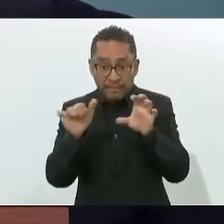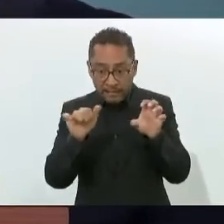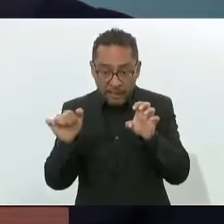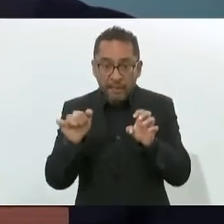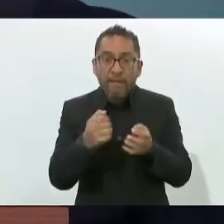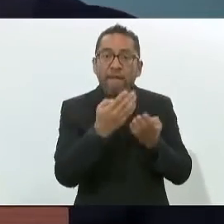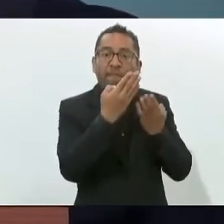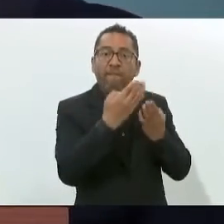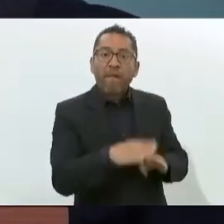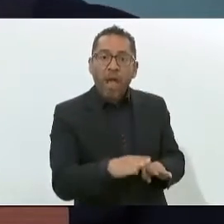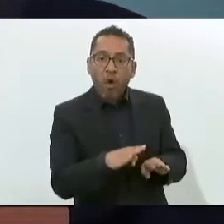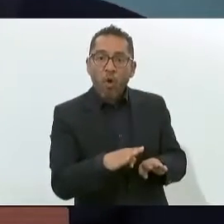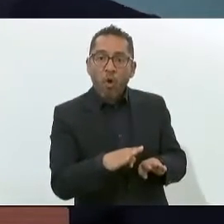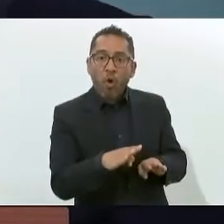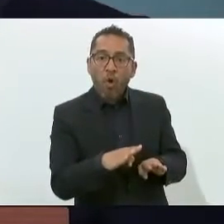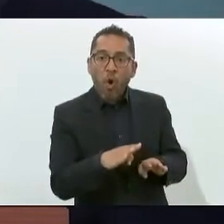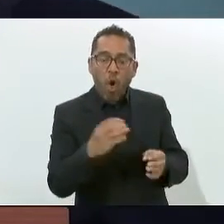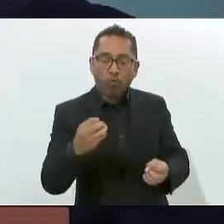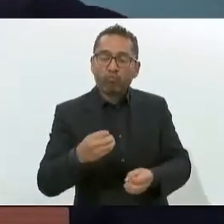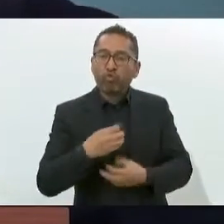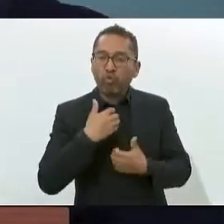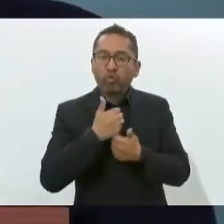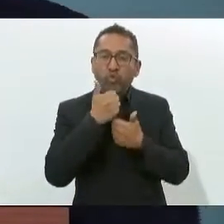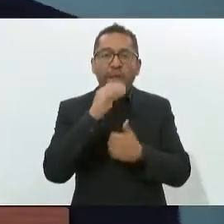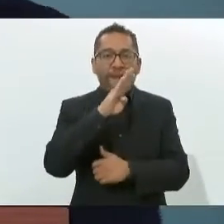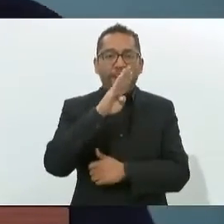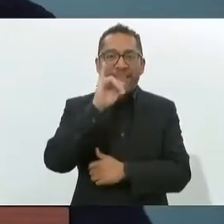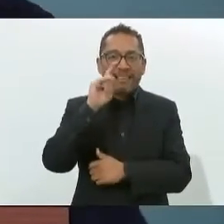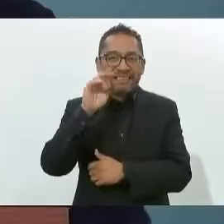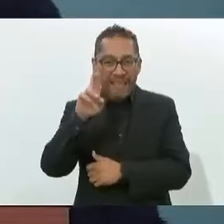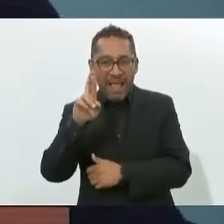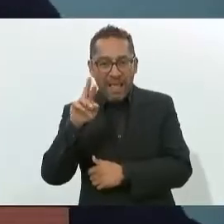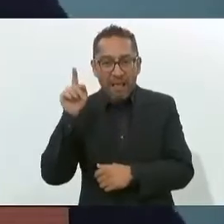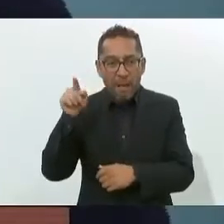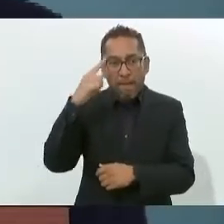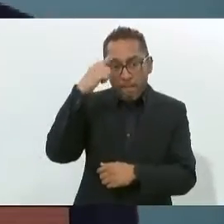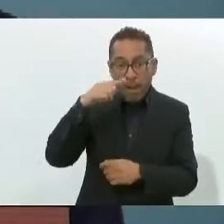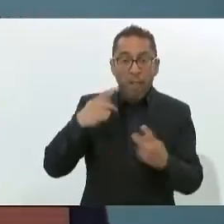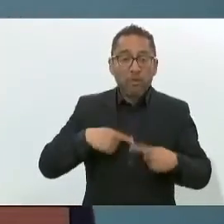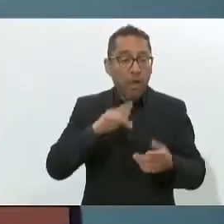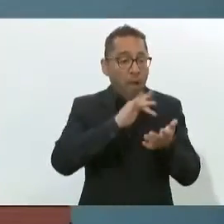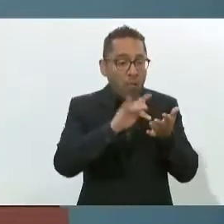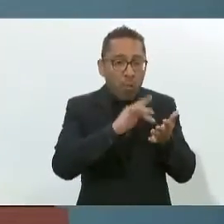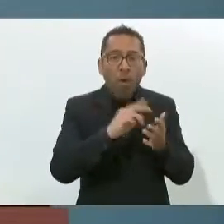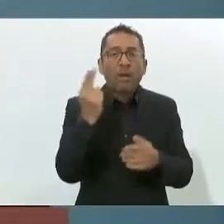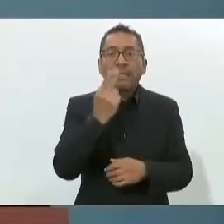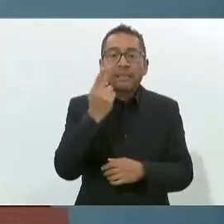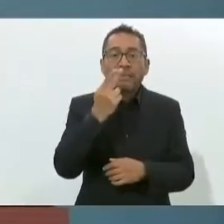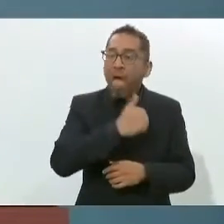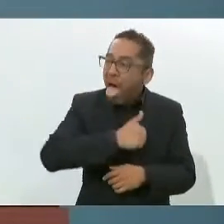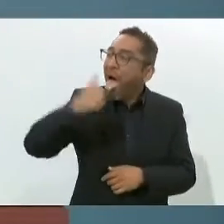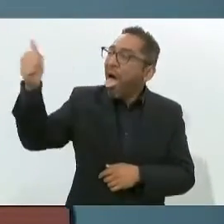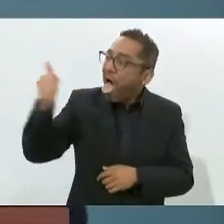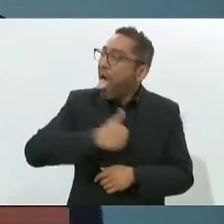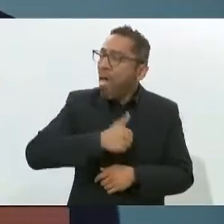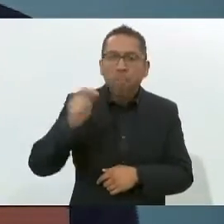Bienestar, para que la gente que recibe sus apoyos no tenga que trasladarse